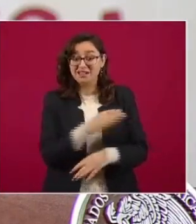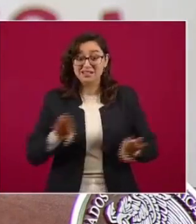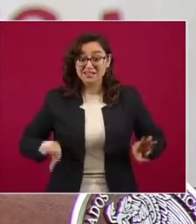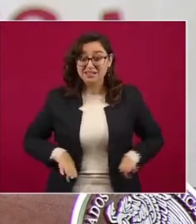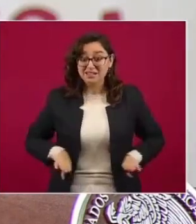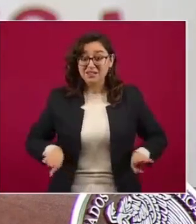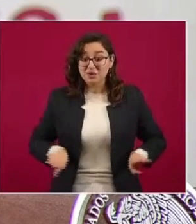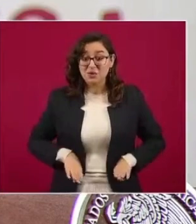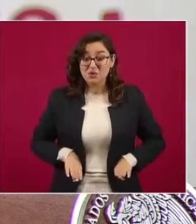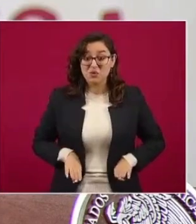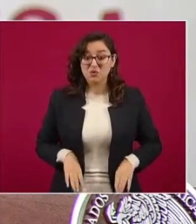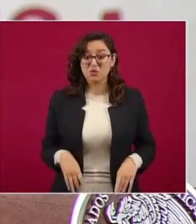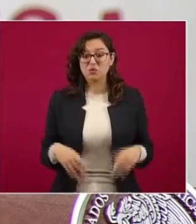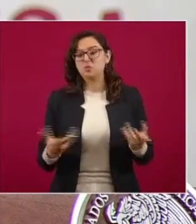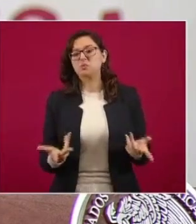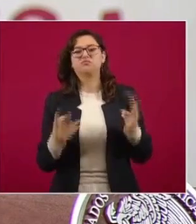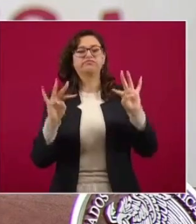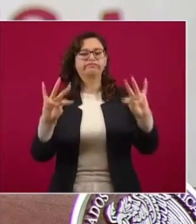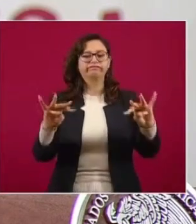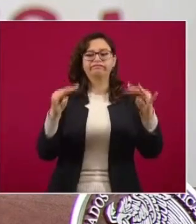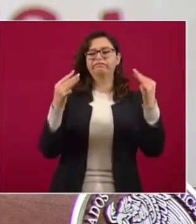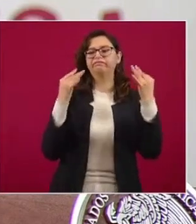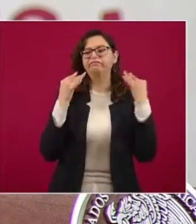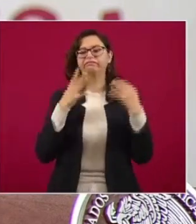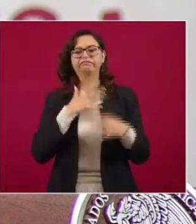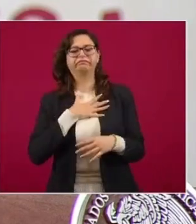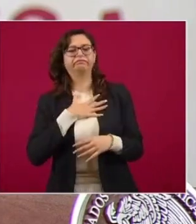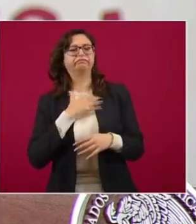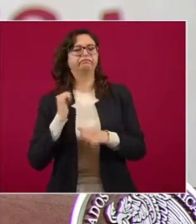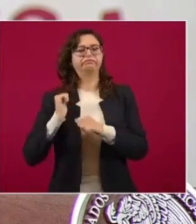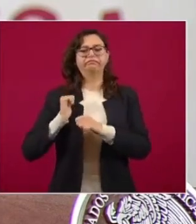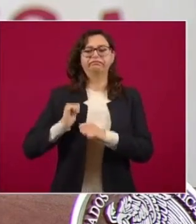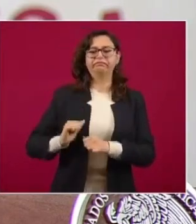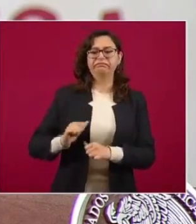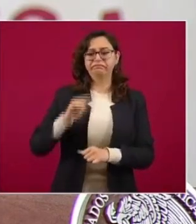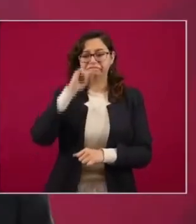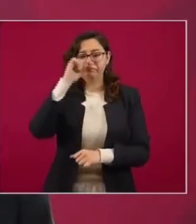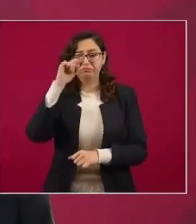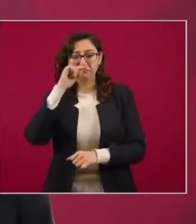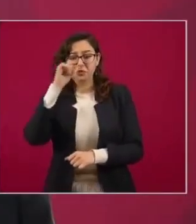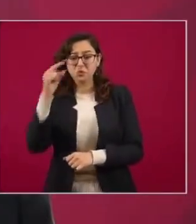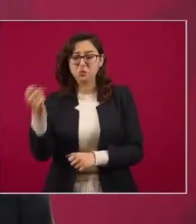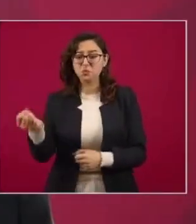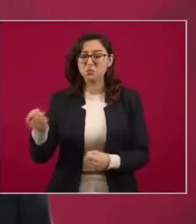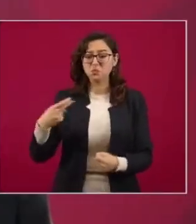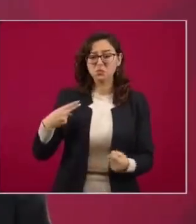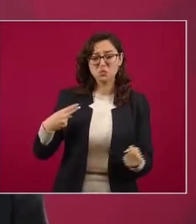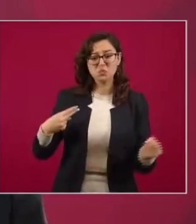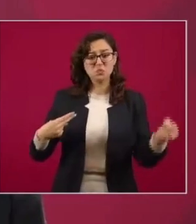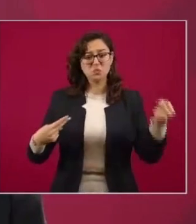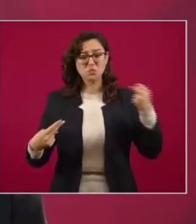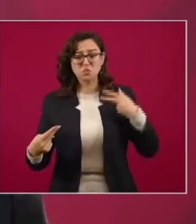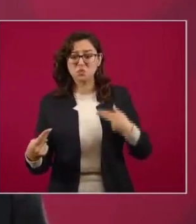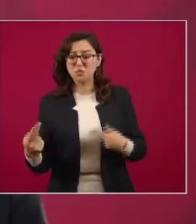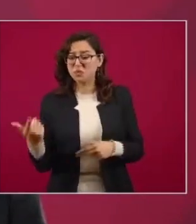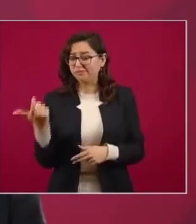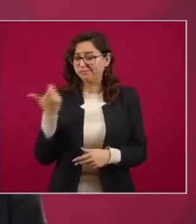gozar de la parafernalia del poder y de las mieles del poder, el